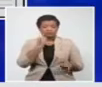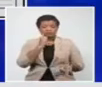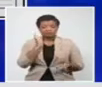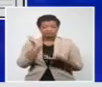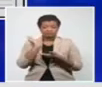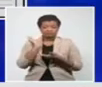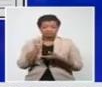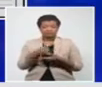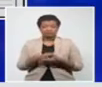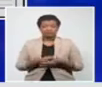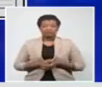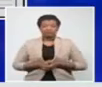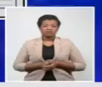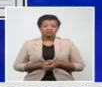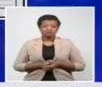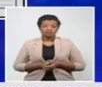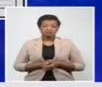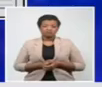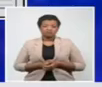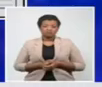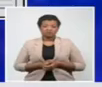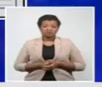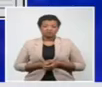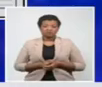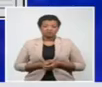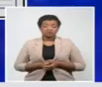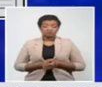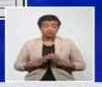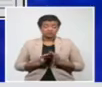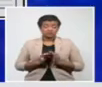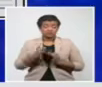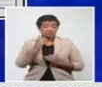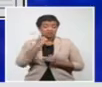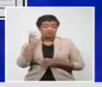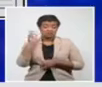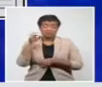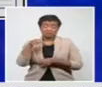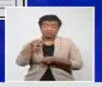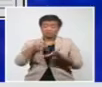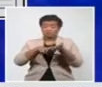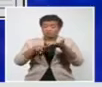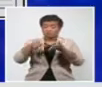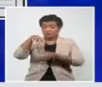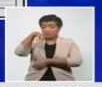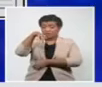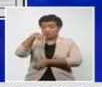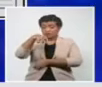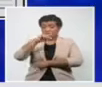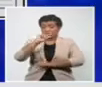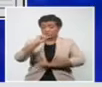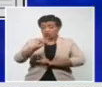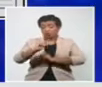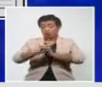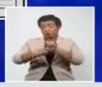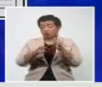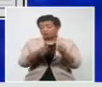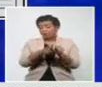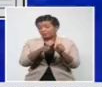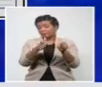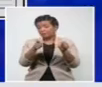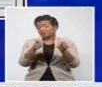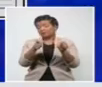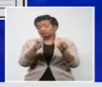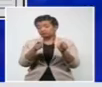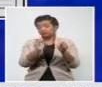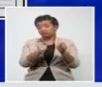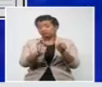esta pantalla ustedes pueden ver a la extrema izquierda cómo Pinar del Río ha ido incrementando. Parece que quiere